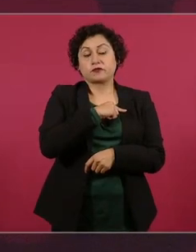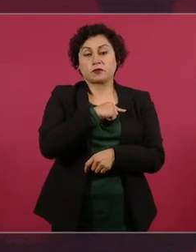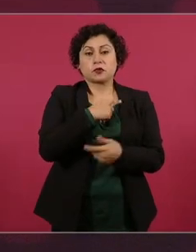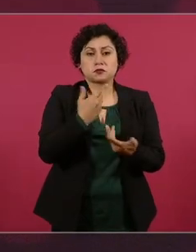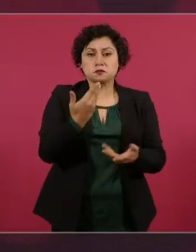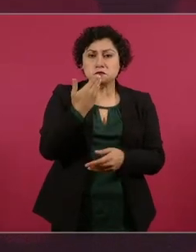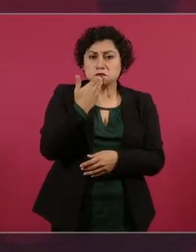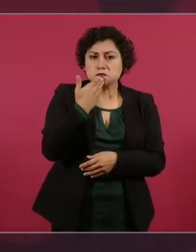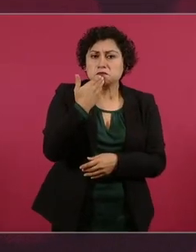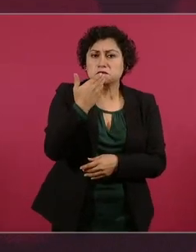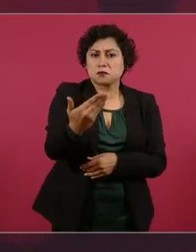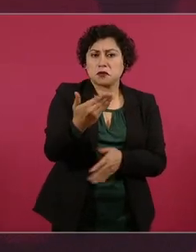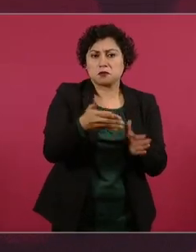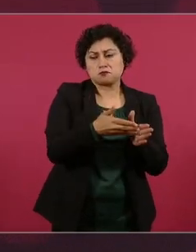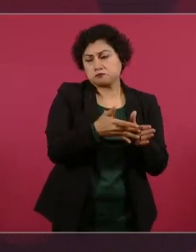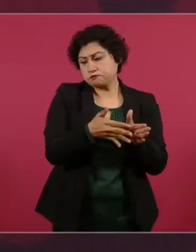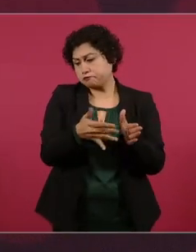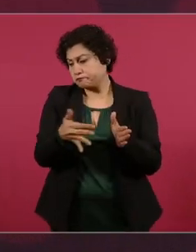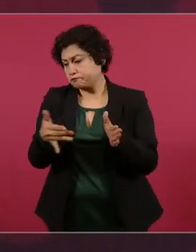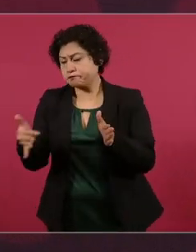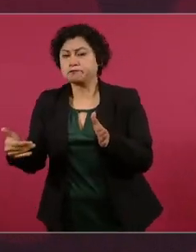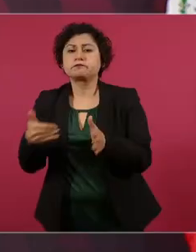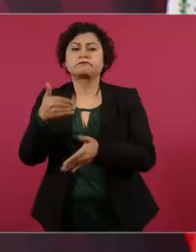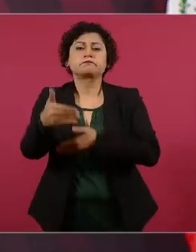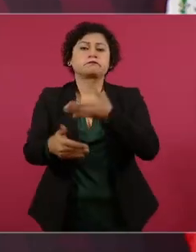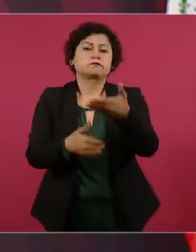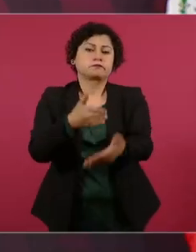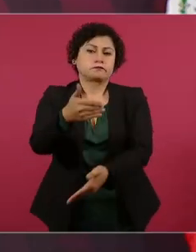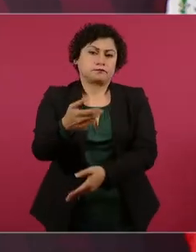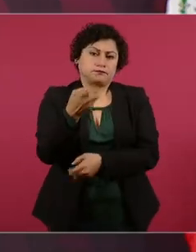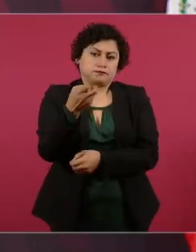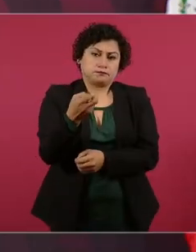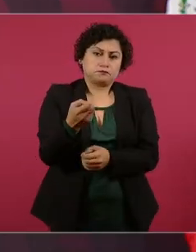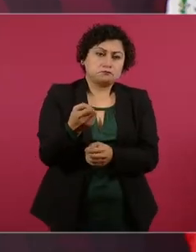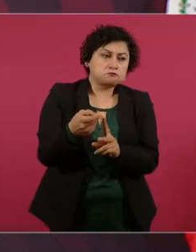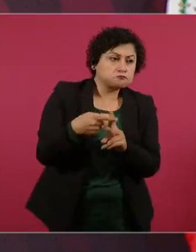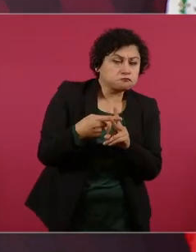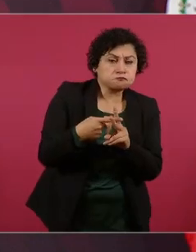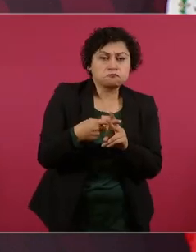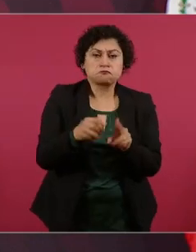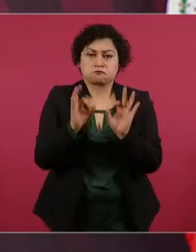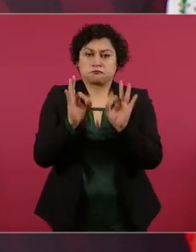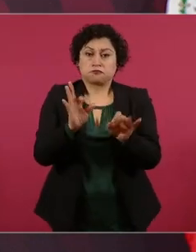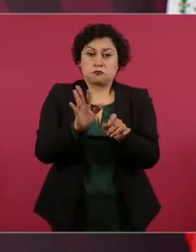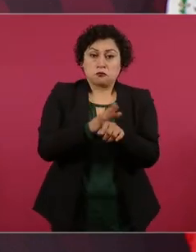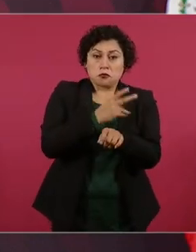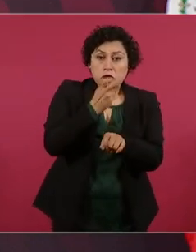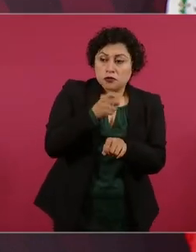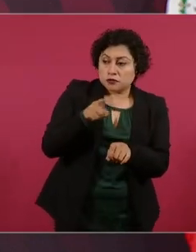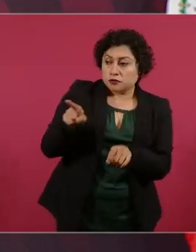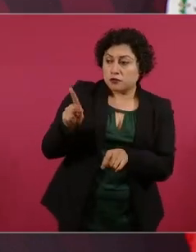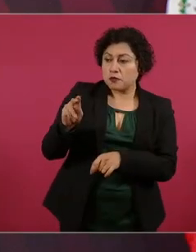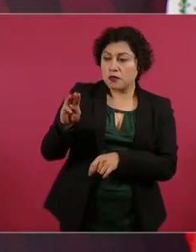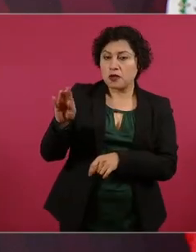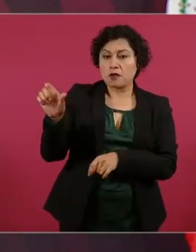eso es este acuerdo de apoyo a Pemex.